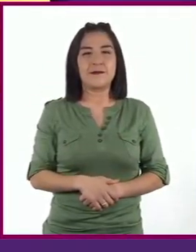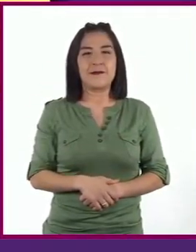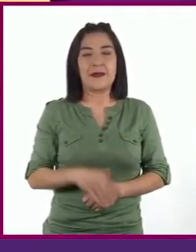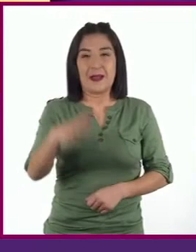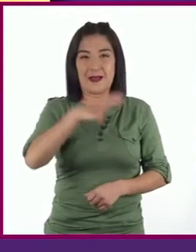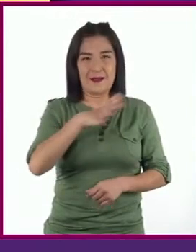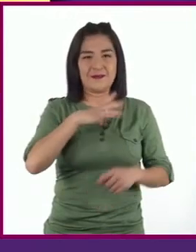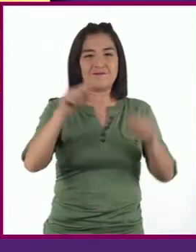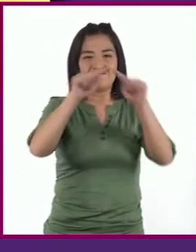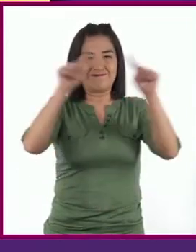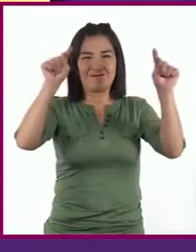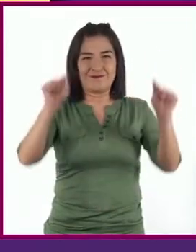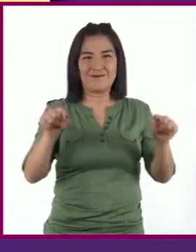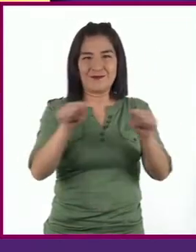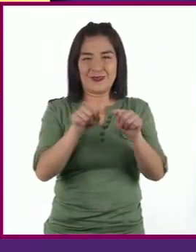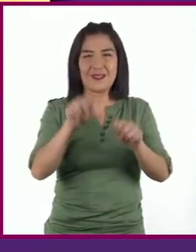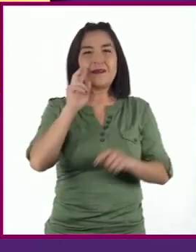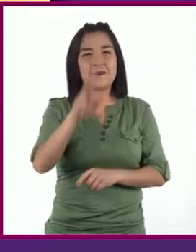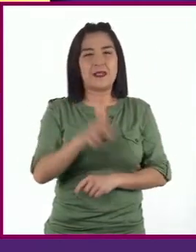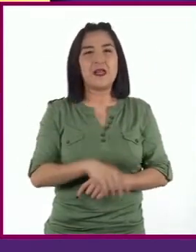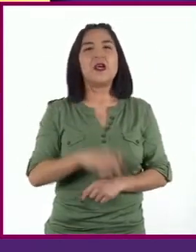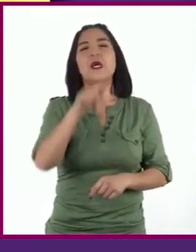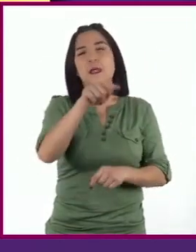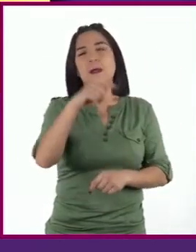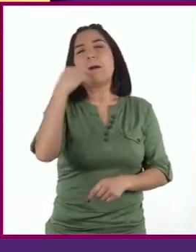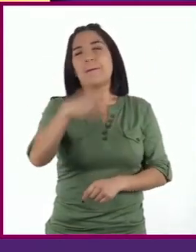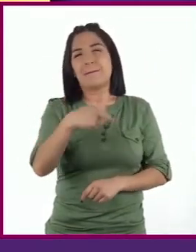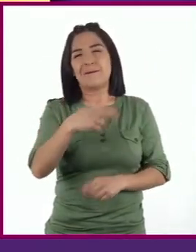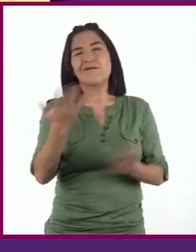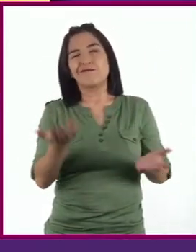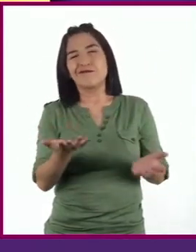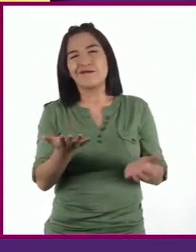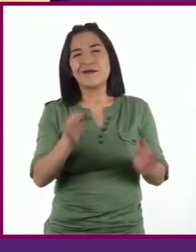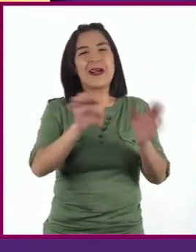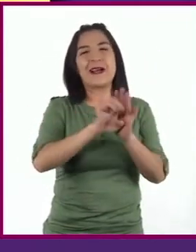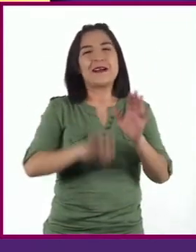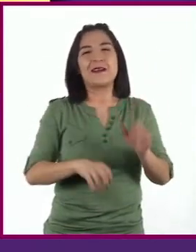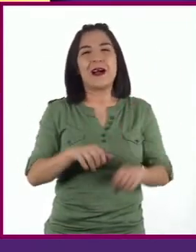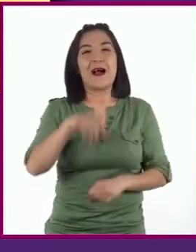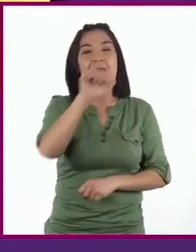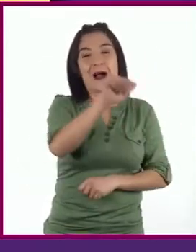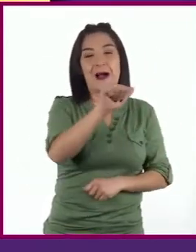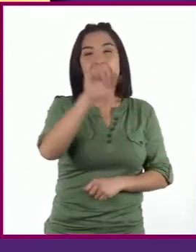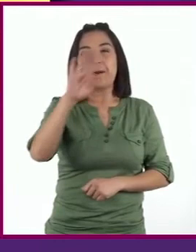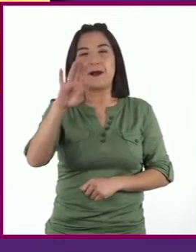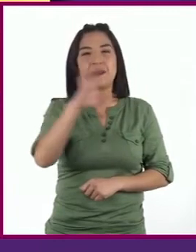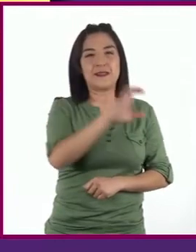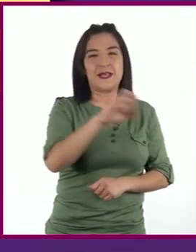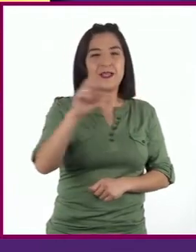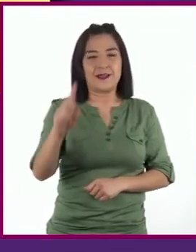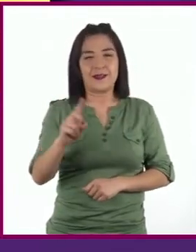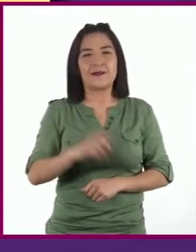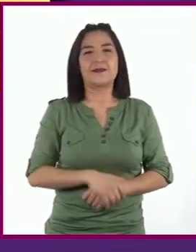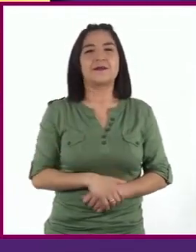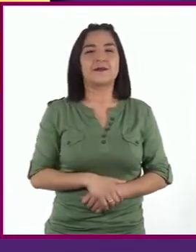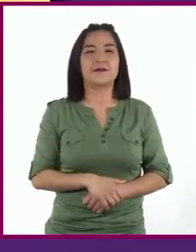Tenemos un cuadrilátero. ¿Qué tal si lo nombramos el cuadrilátero ABCD? Para